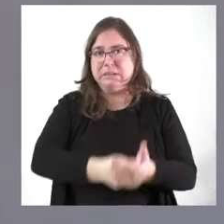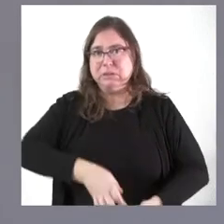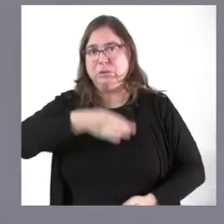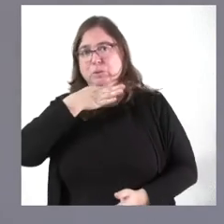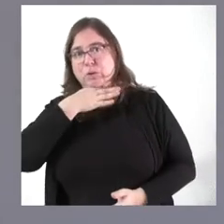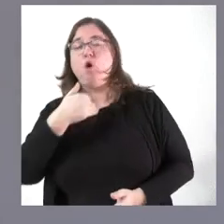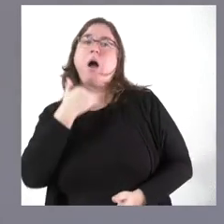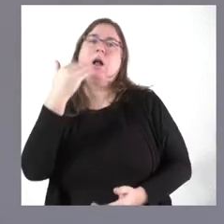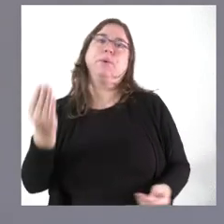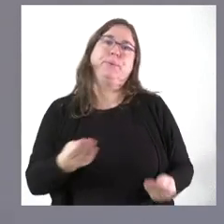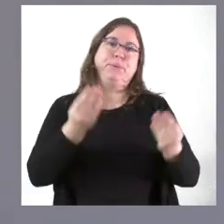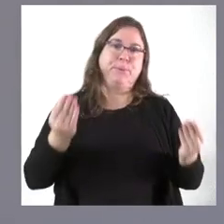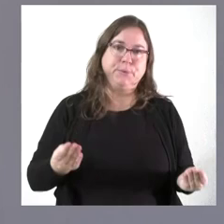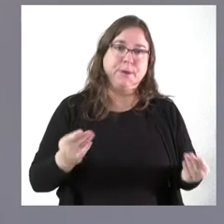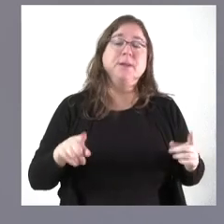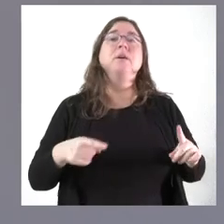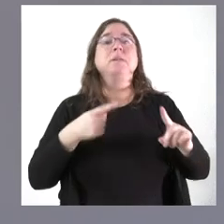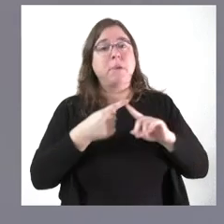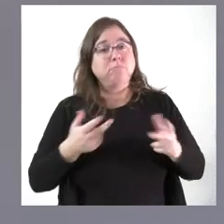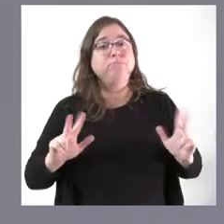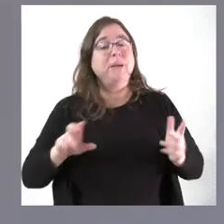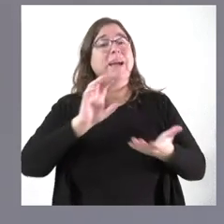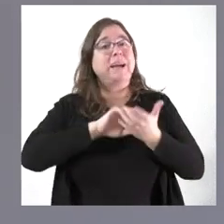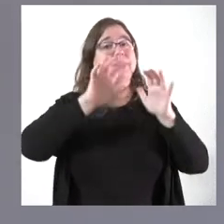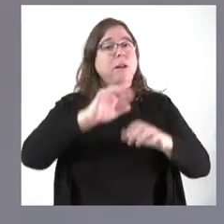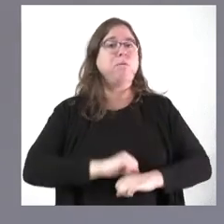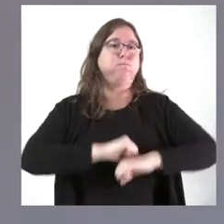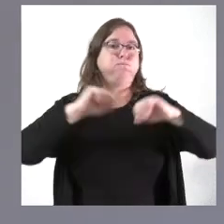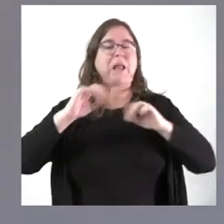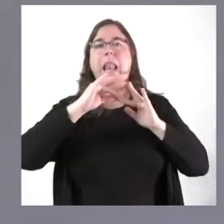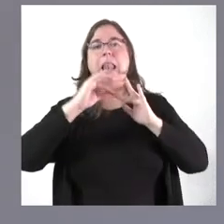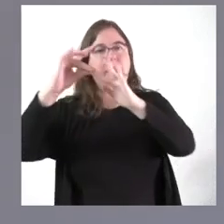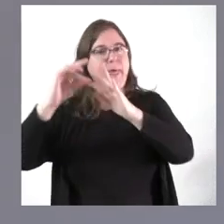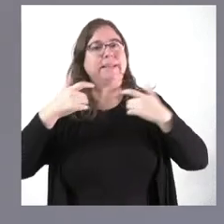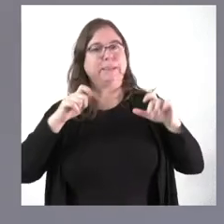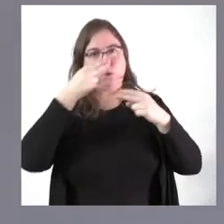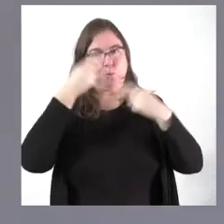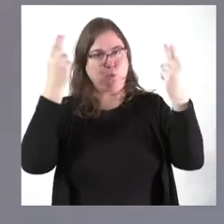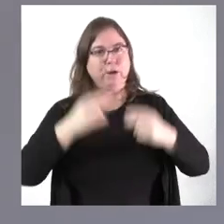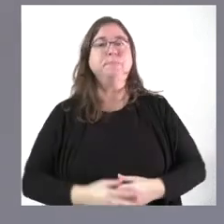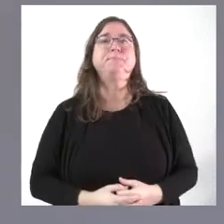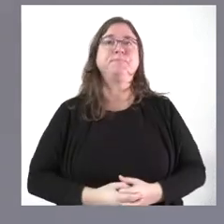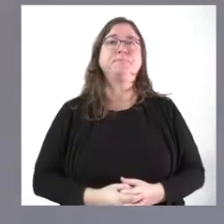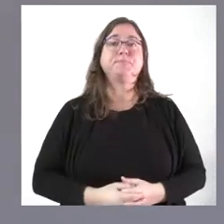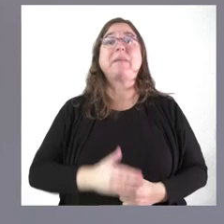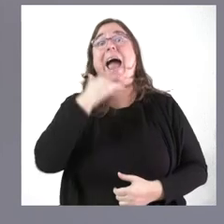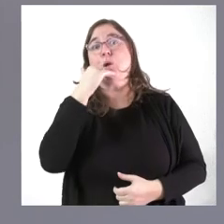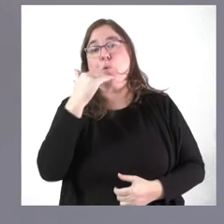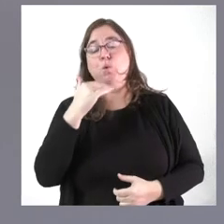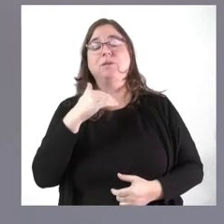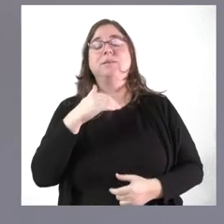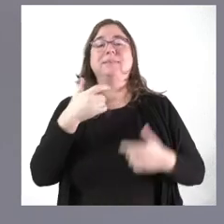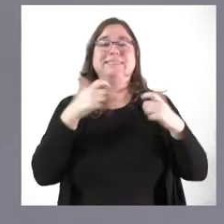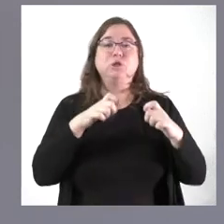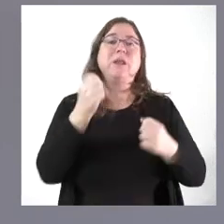hoy un escenario un poco más despejado y permitió que Castilla era un consolide su liderazgo en algunos sectores públicos importantes de algunos sectores económicos